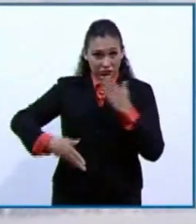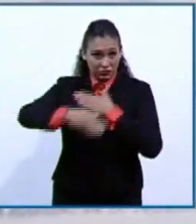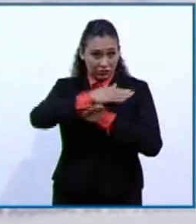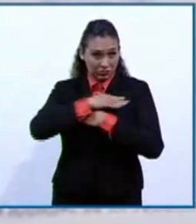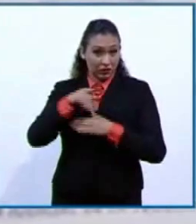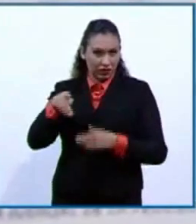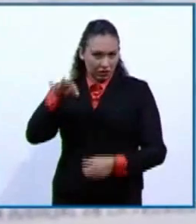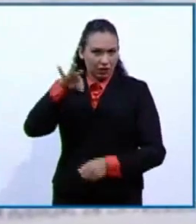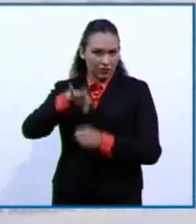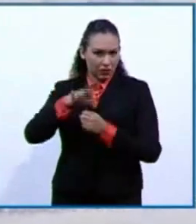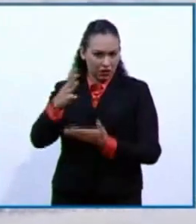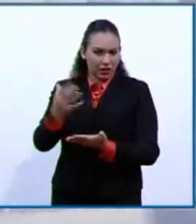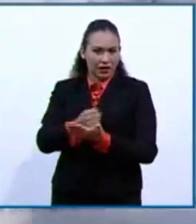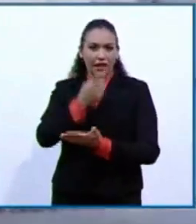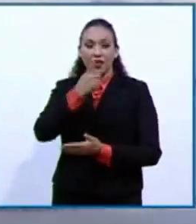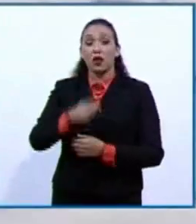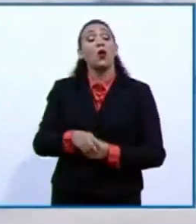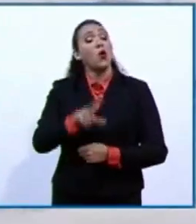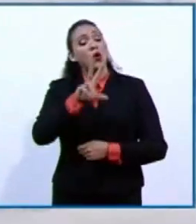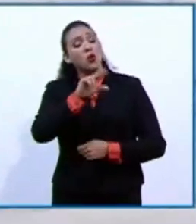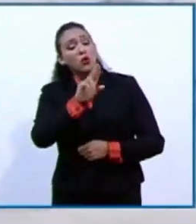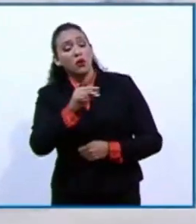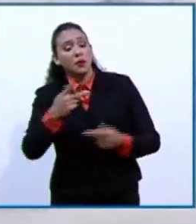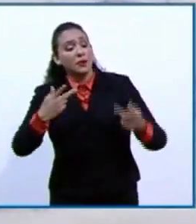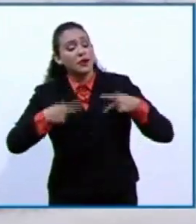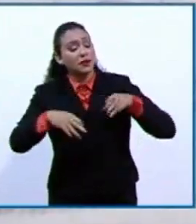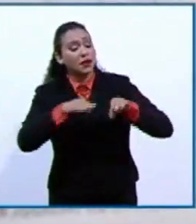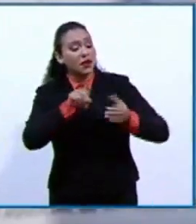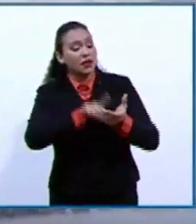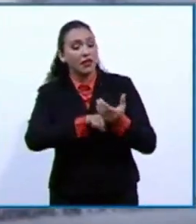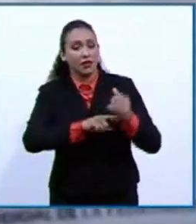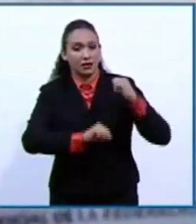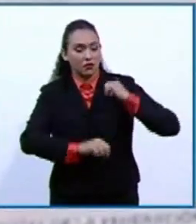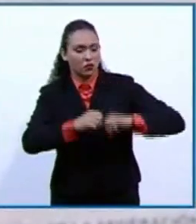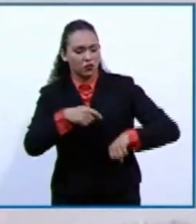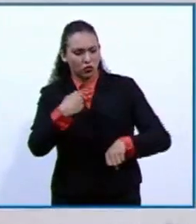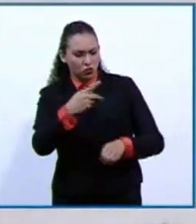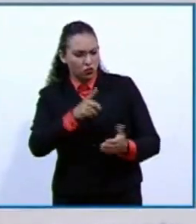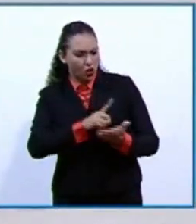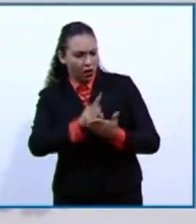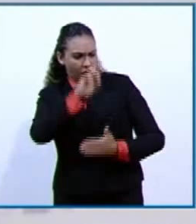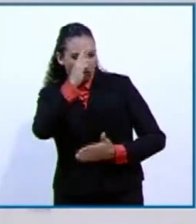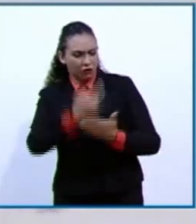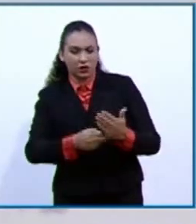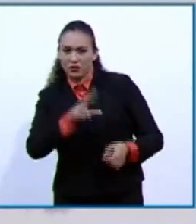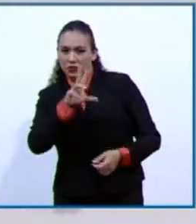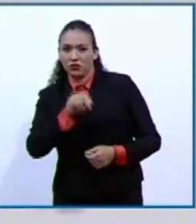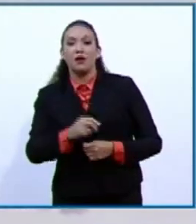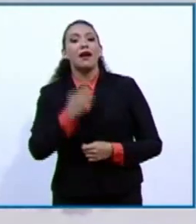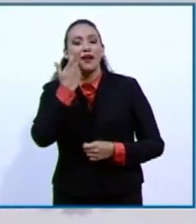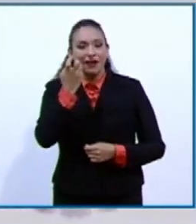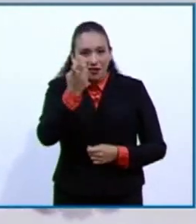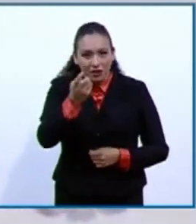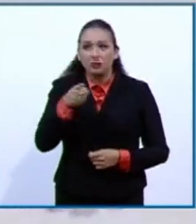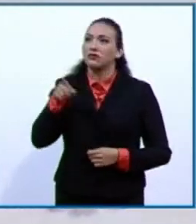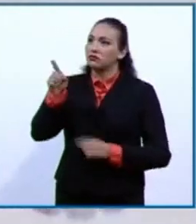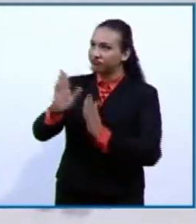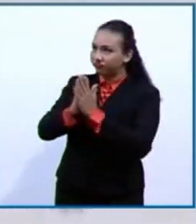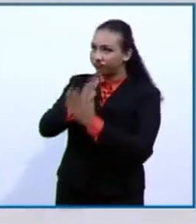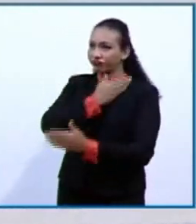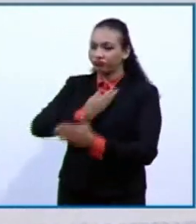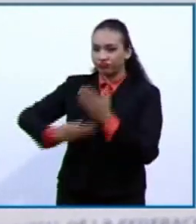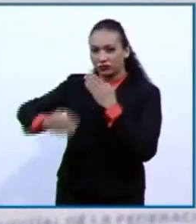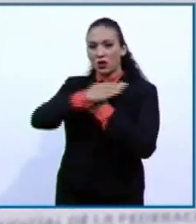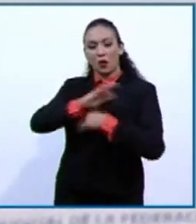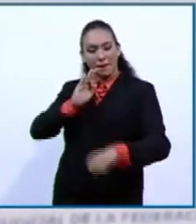electa de que no se afectarán los derechos de los trabajadores sea la batuta que mueva al